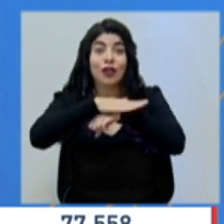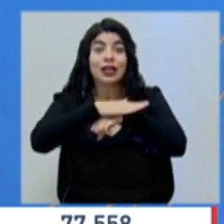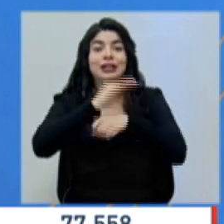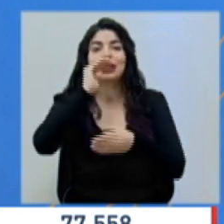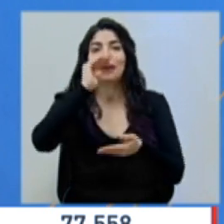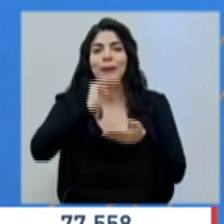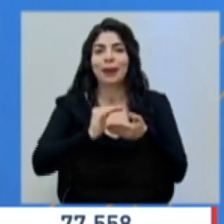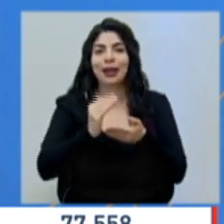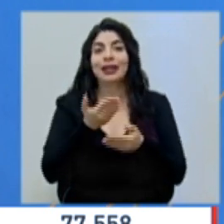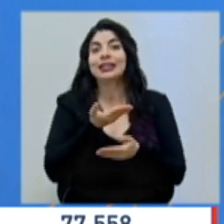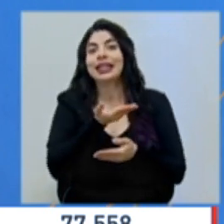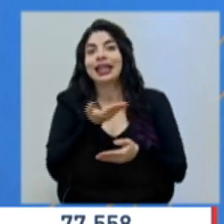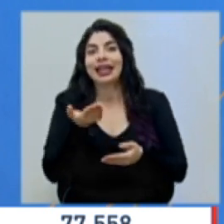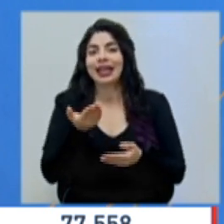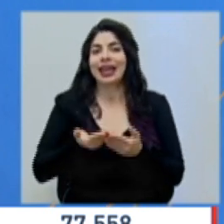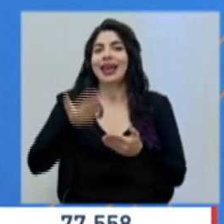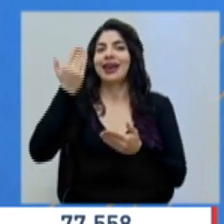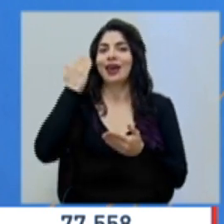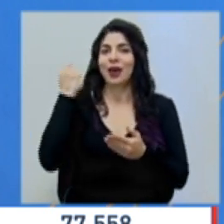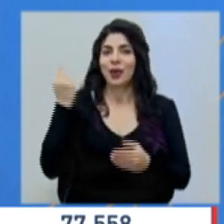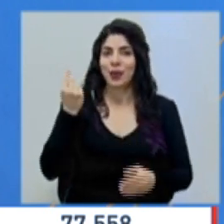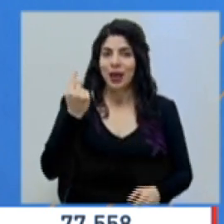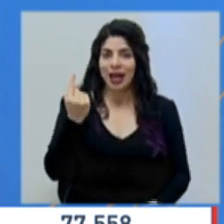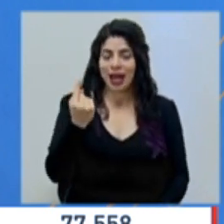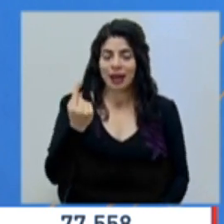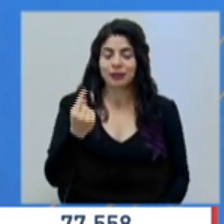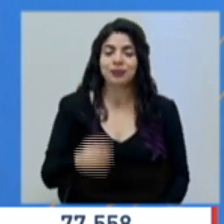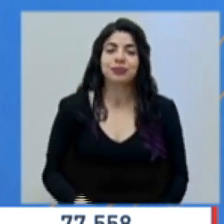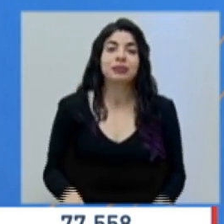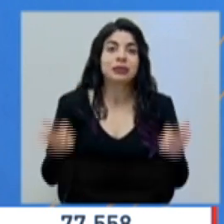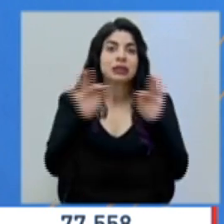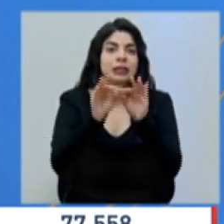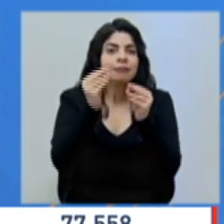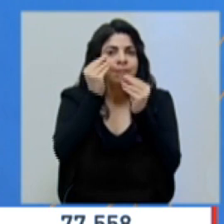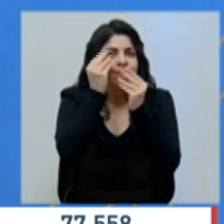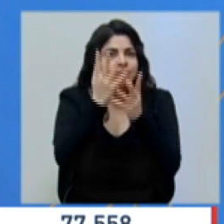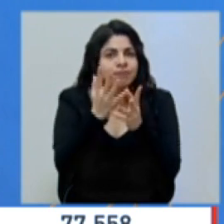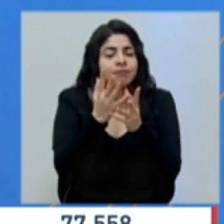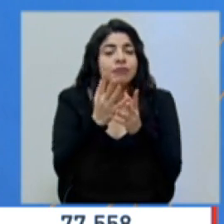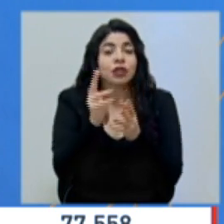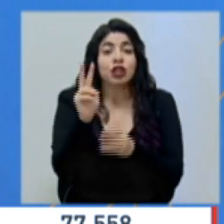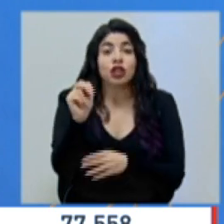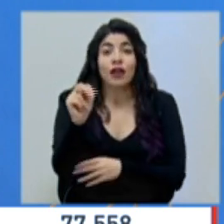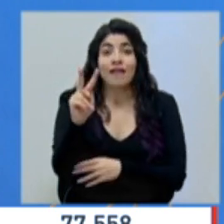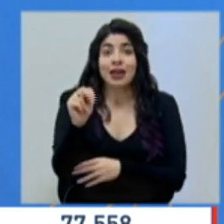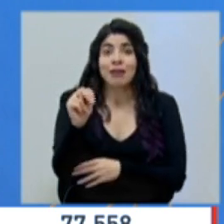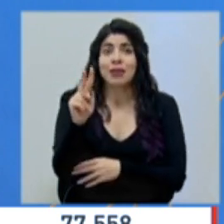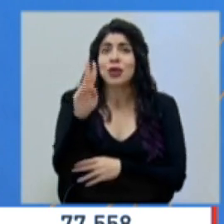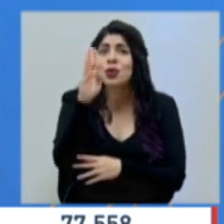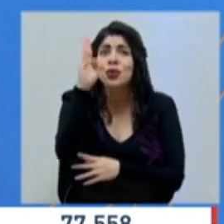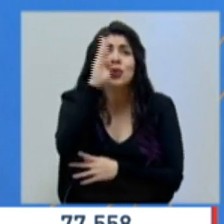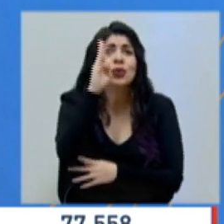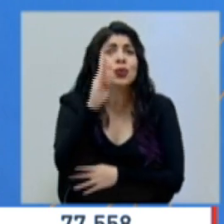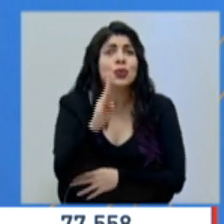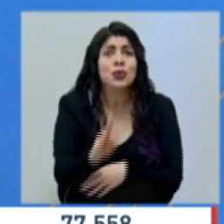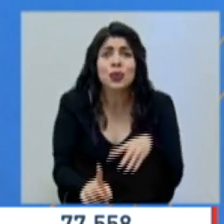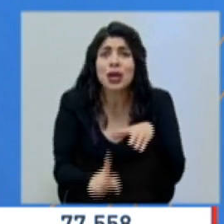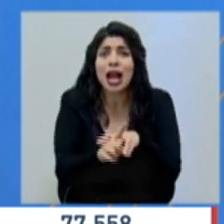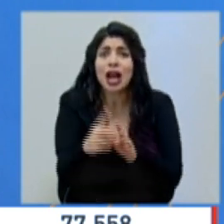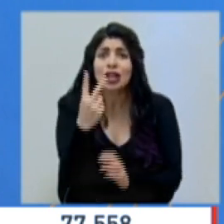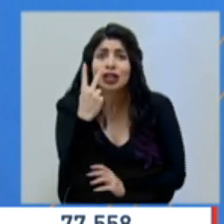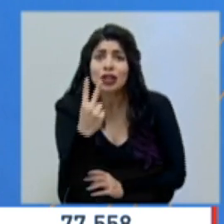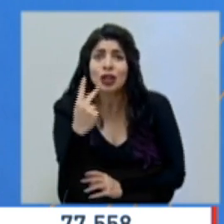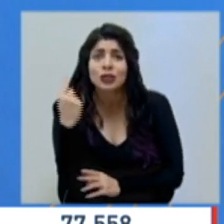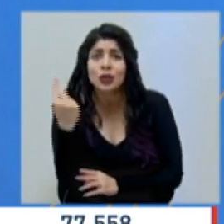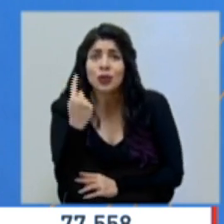que lo que tuvimos con el huracán anterior. Dicho sea de paso, en noviembre nunca se habían registrado 2 huracanes de